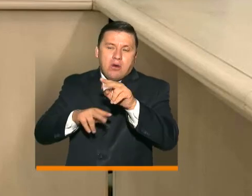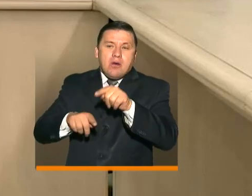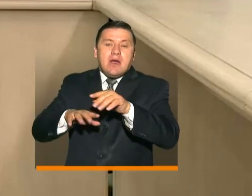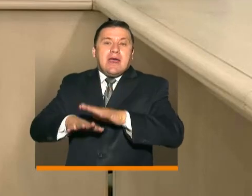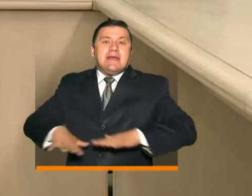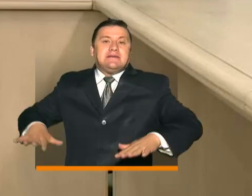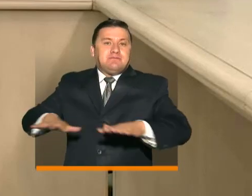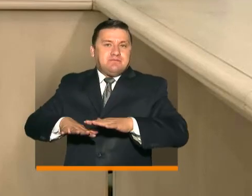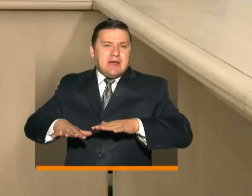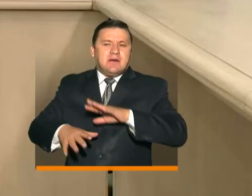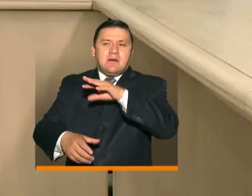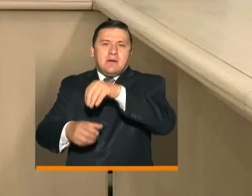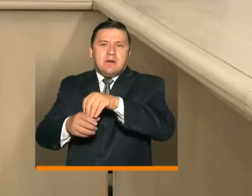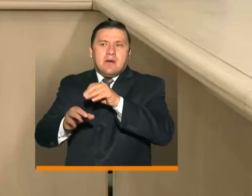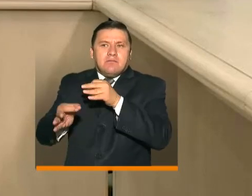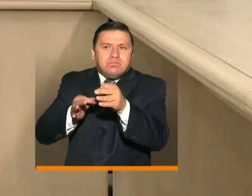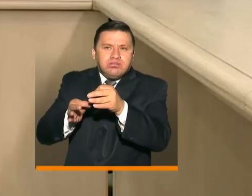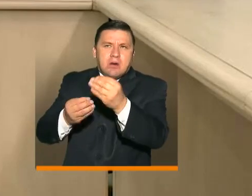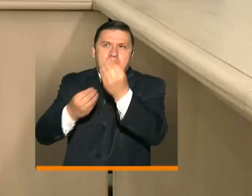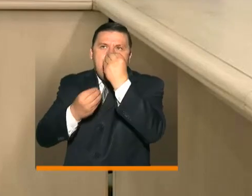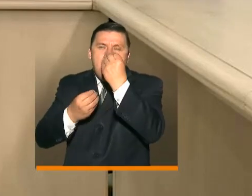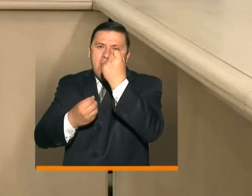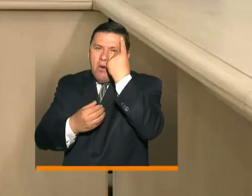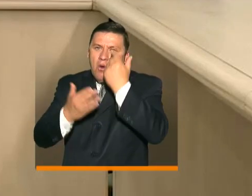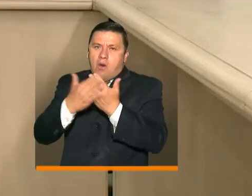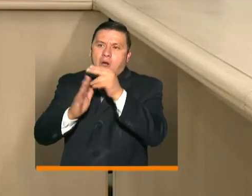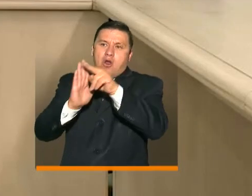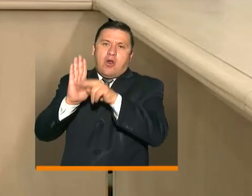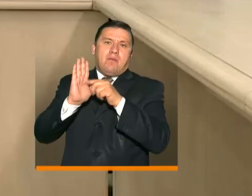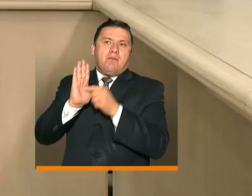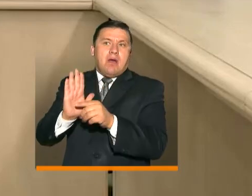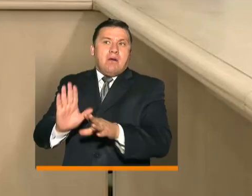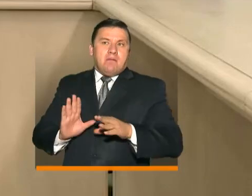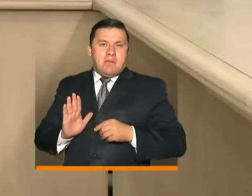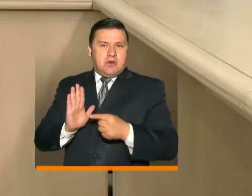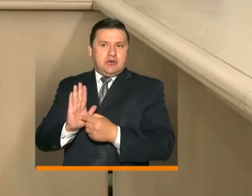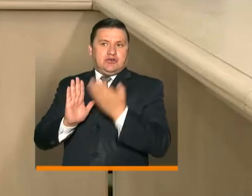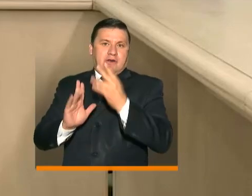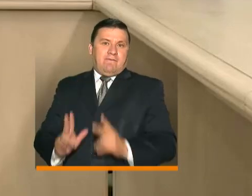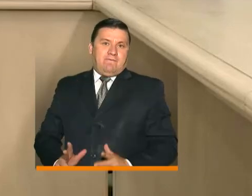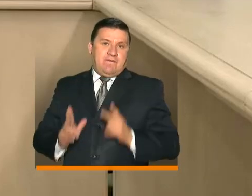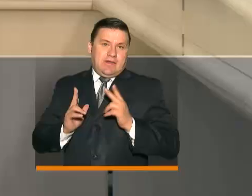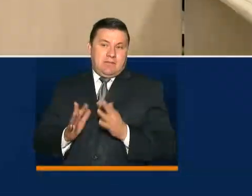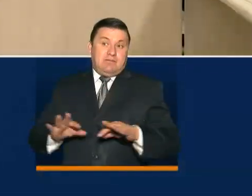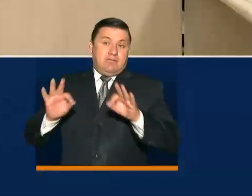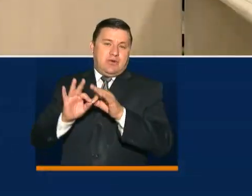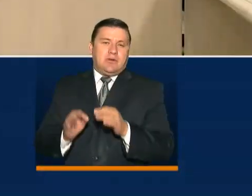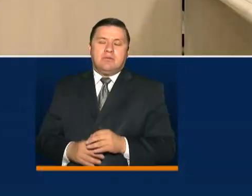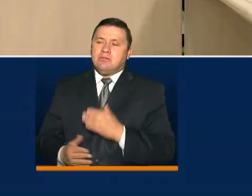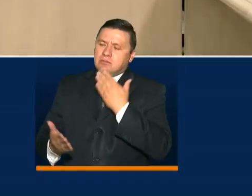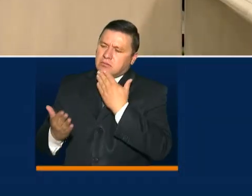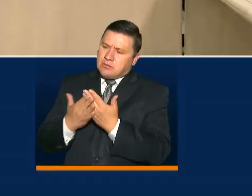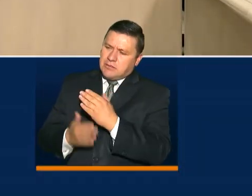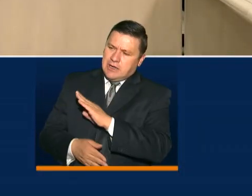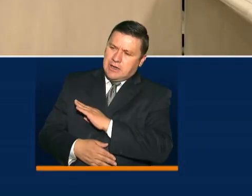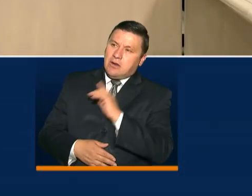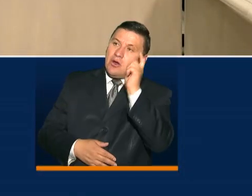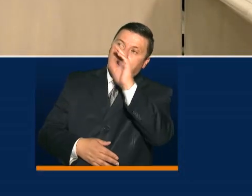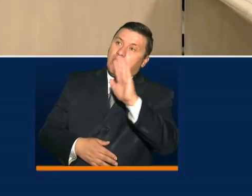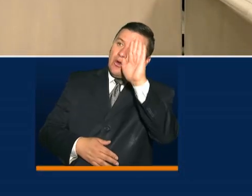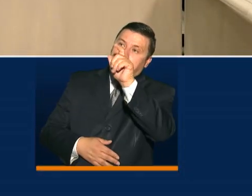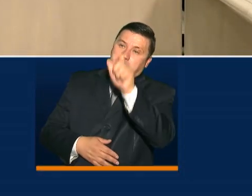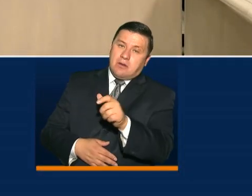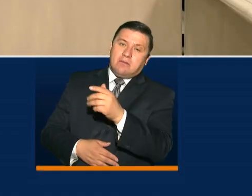espacios educativos, pedagógicos para esta nueva normalidad y privilegiar la vida. Muchas gracias, apreciado alcalde,